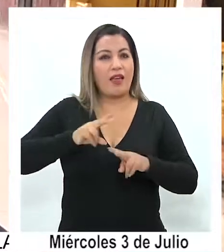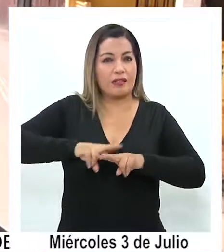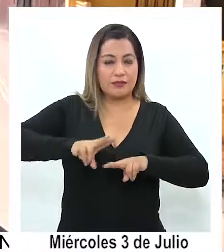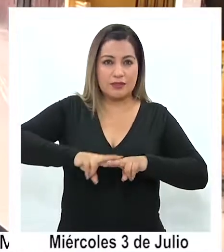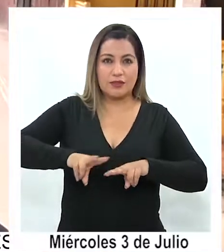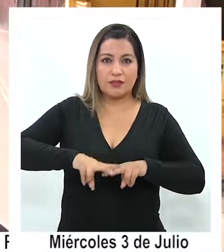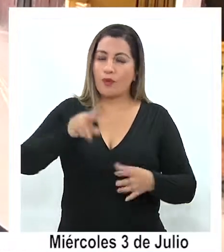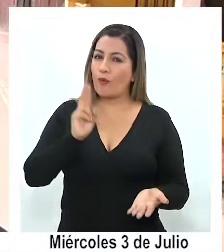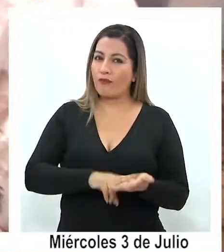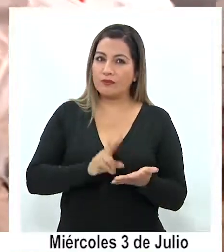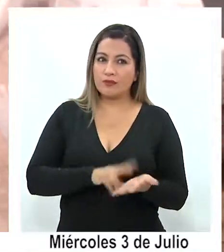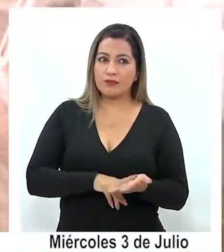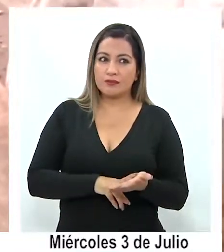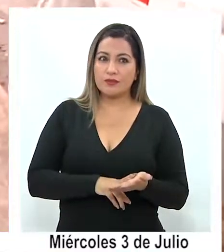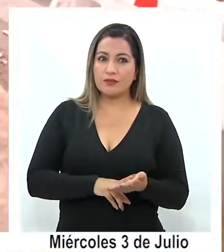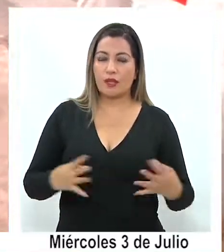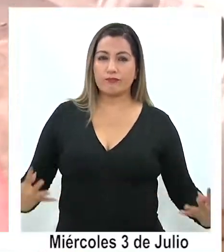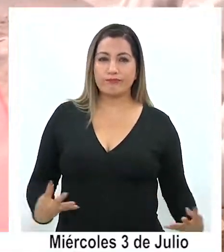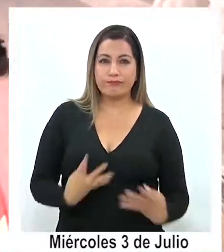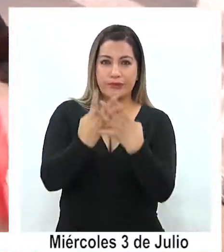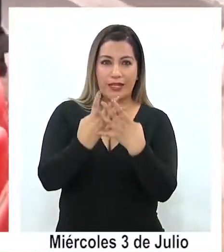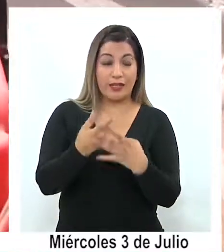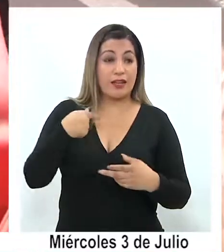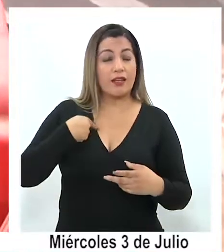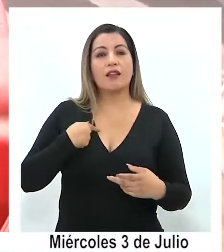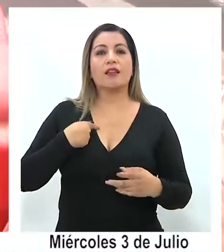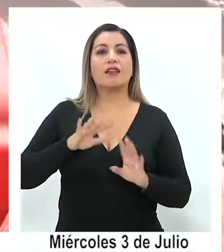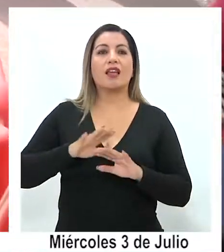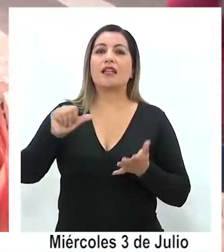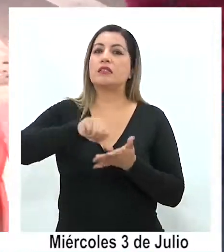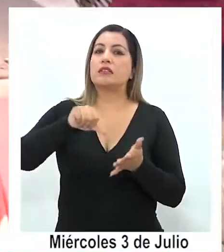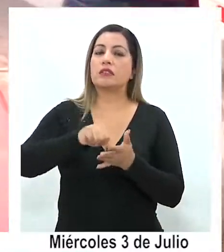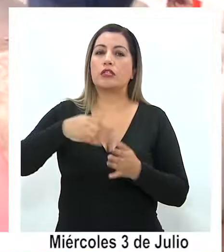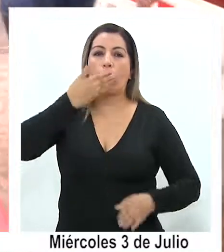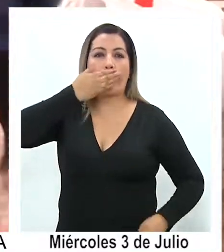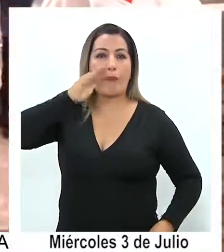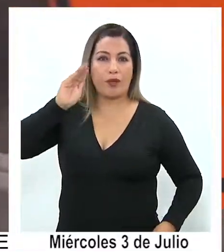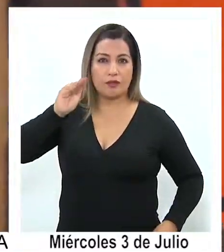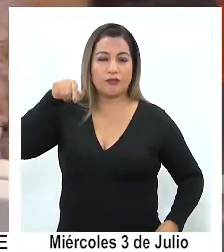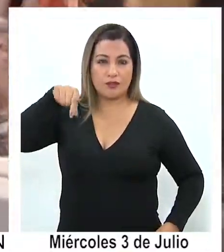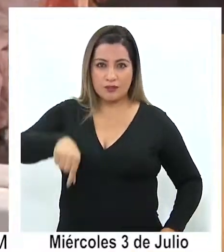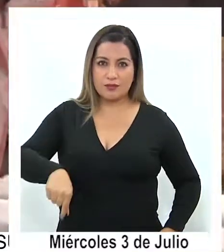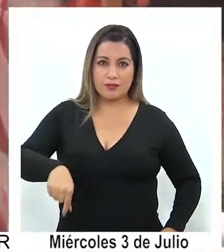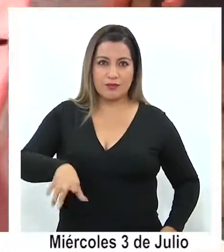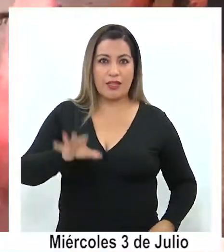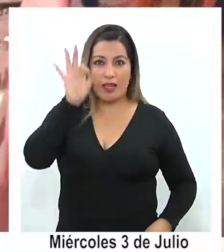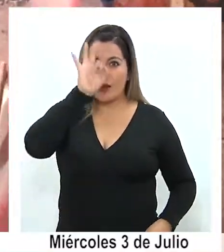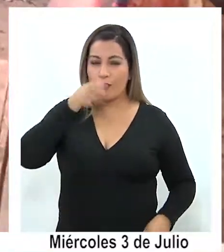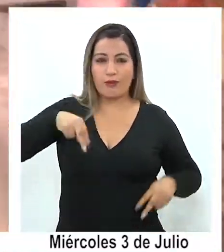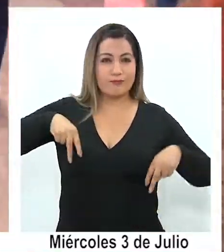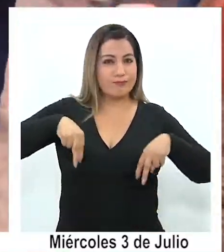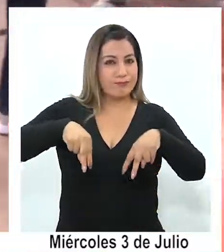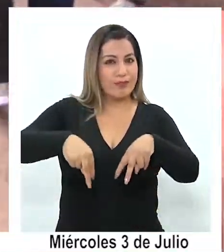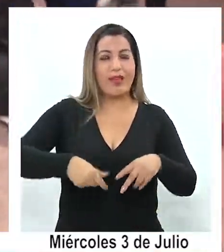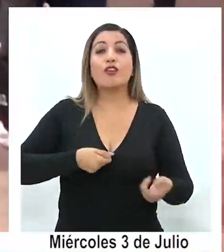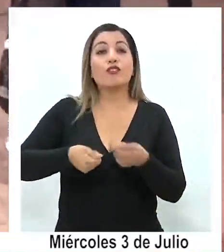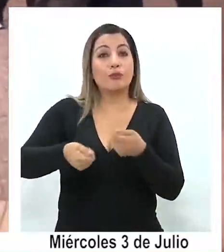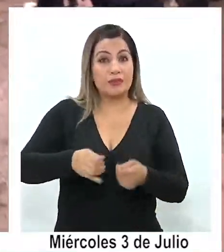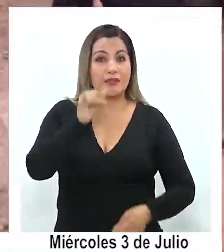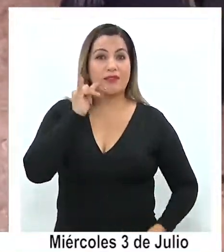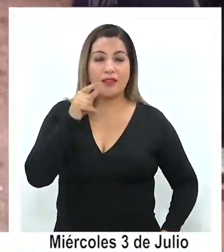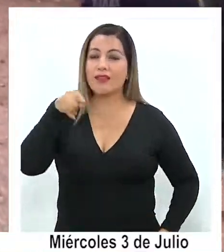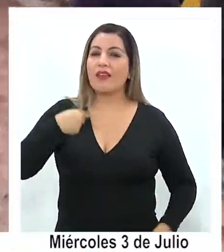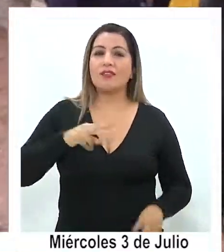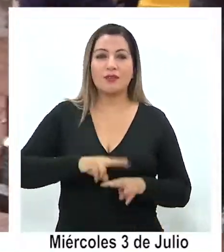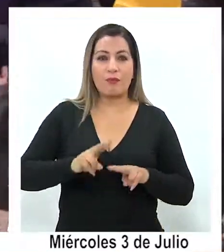una verdadera red que cubra todo el centro más neurálgico desde el punto de vista peatonal y comercial de Iquique y de